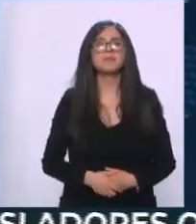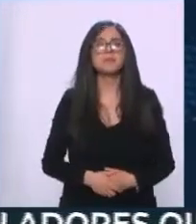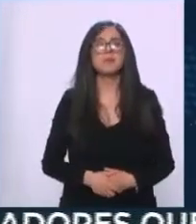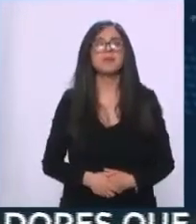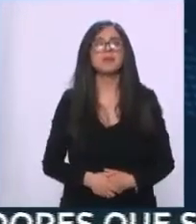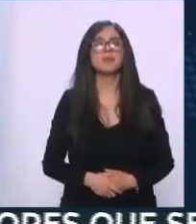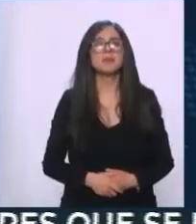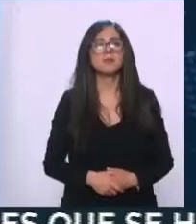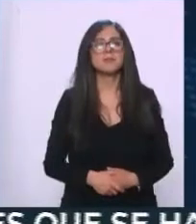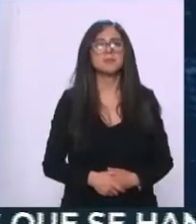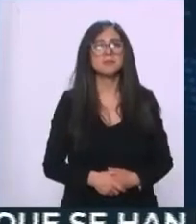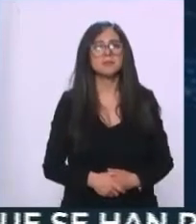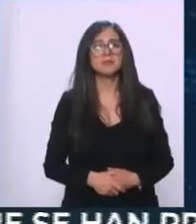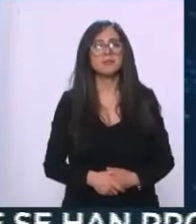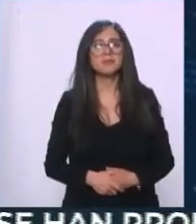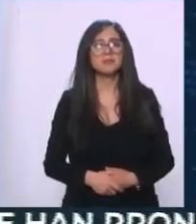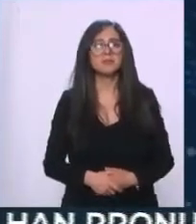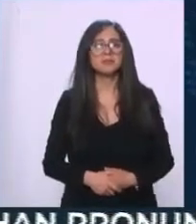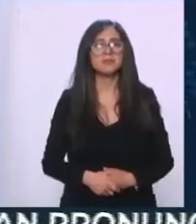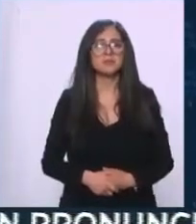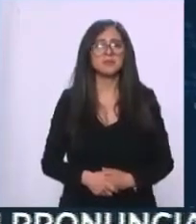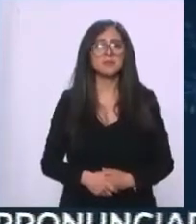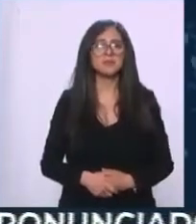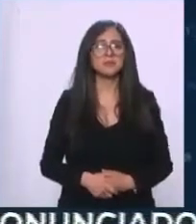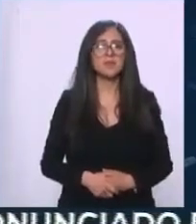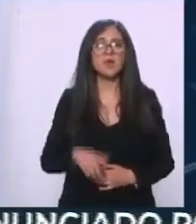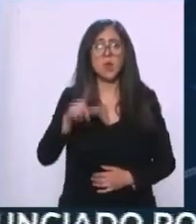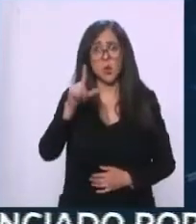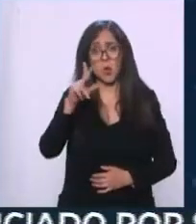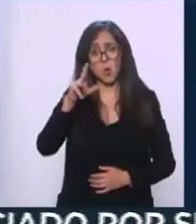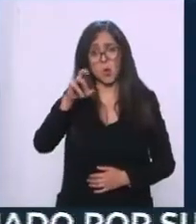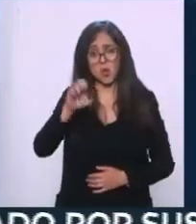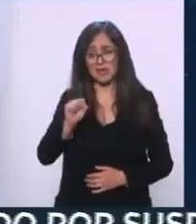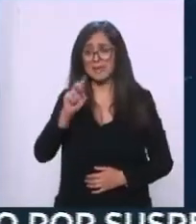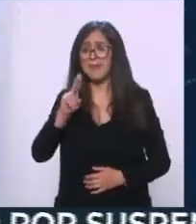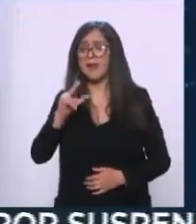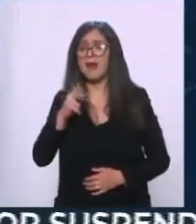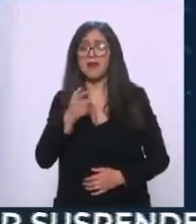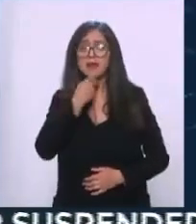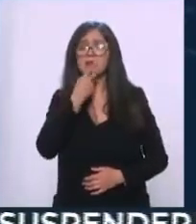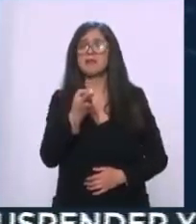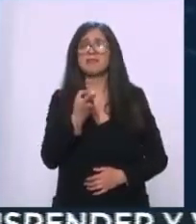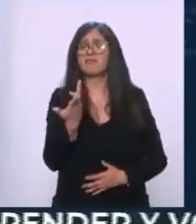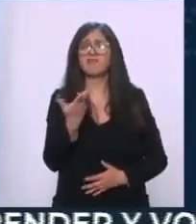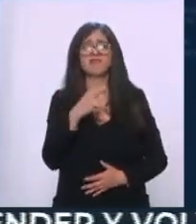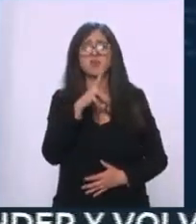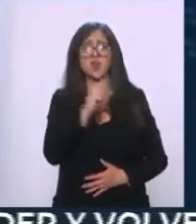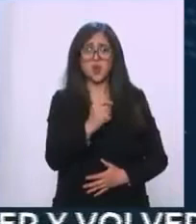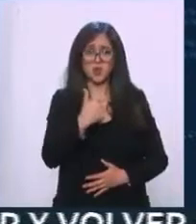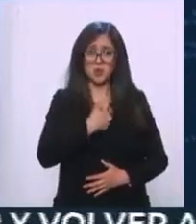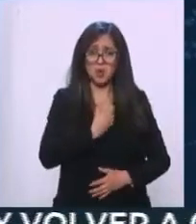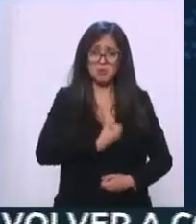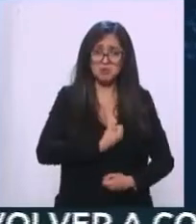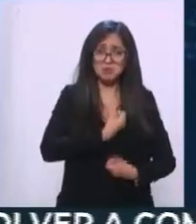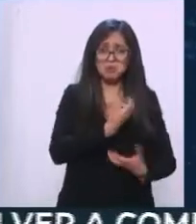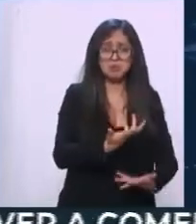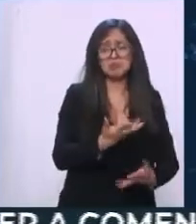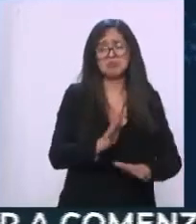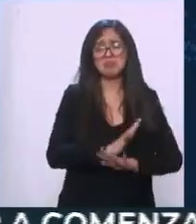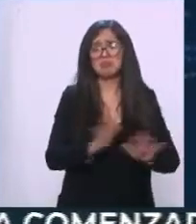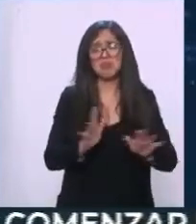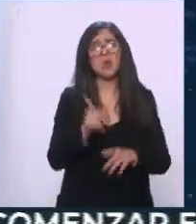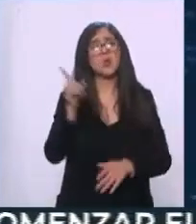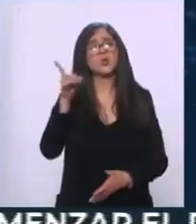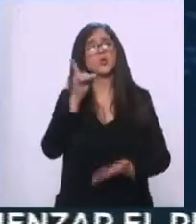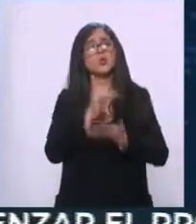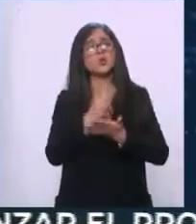escueta dijo que no iba a hablar, dijo que él iba a mantener el compromiso que estableció desde